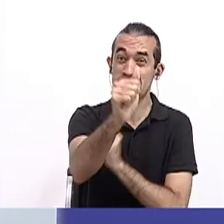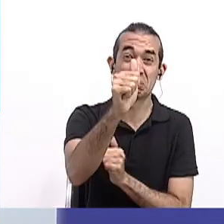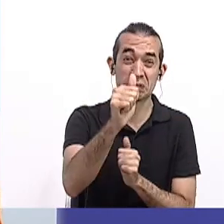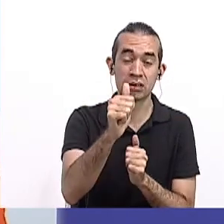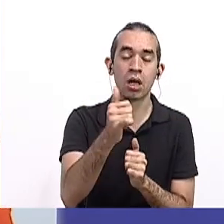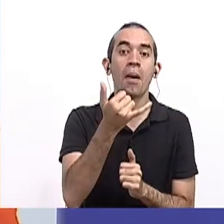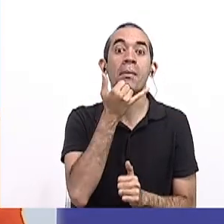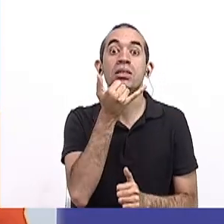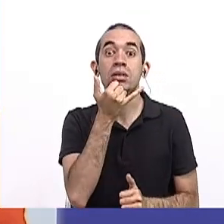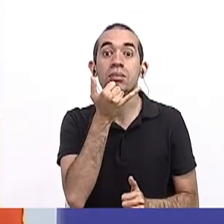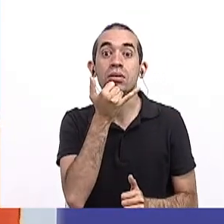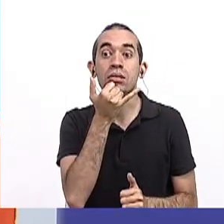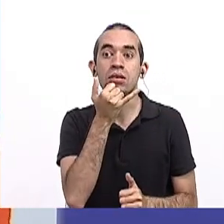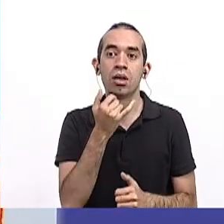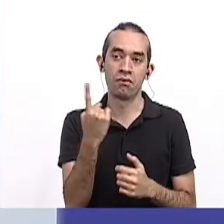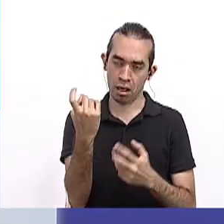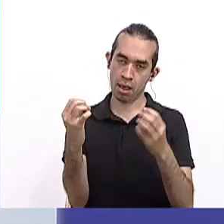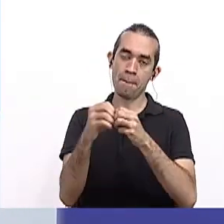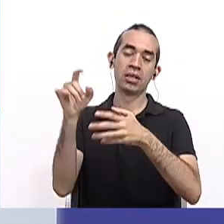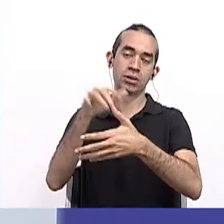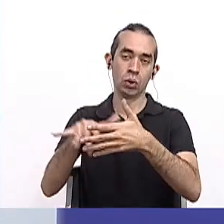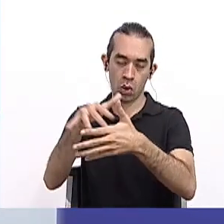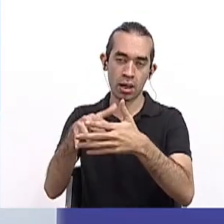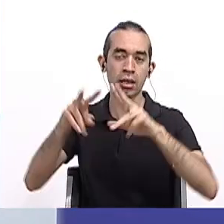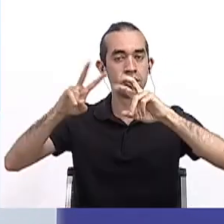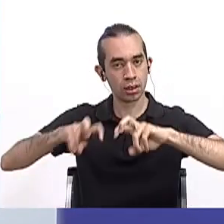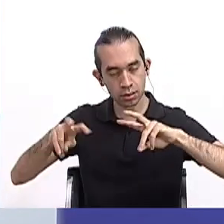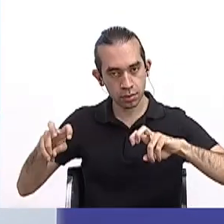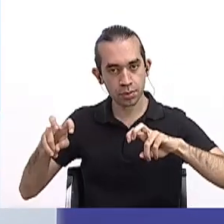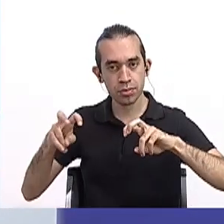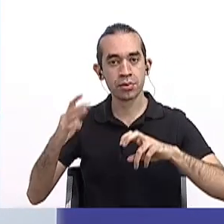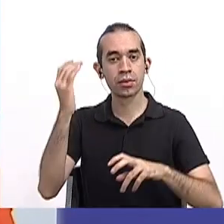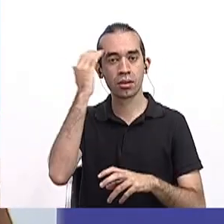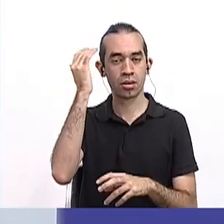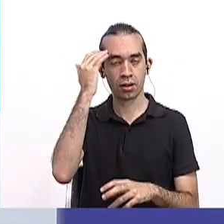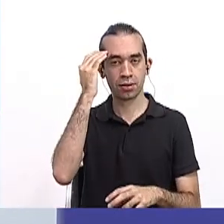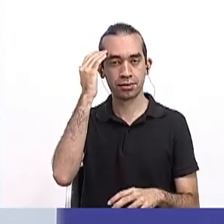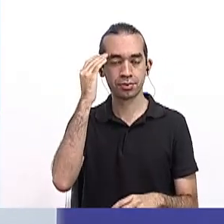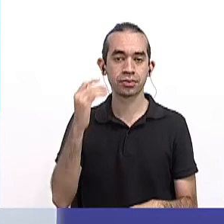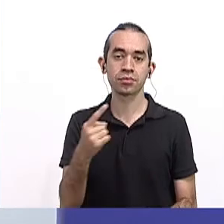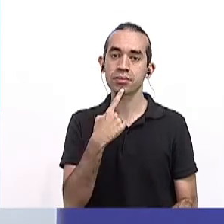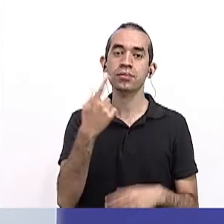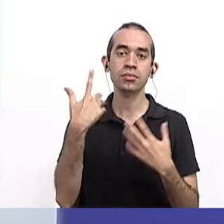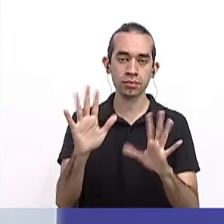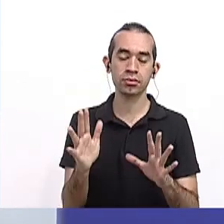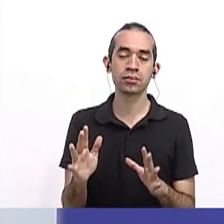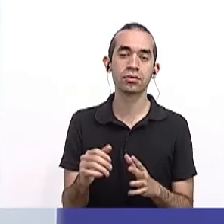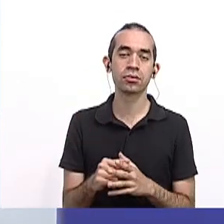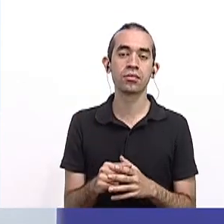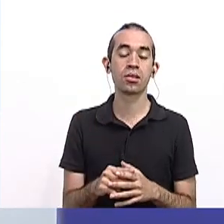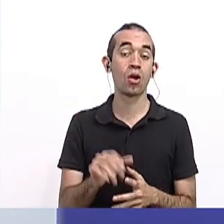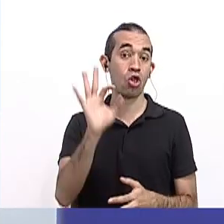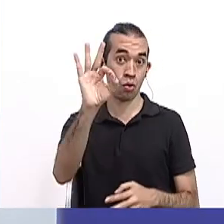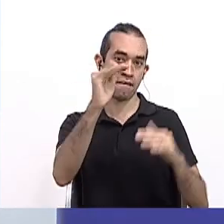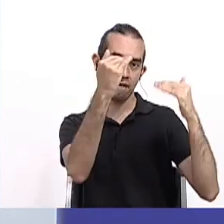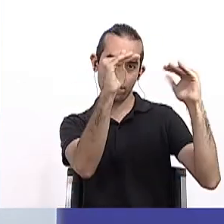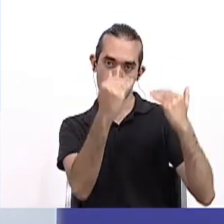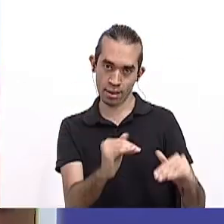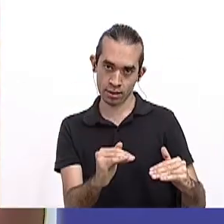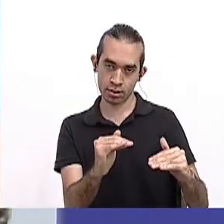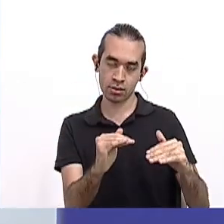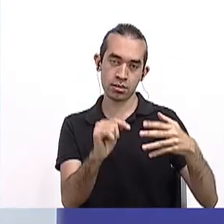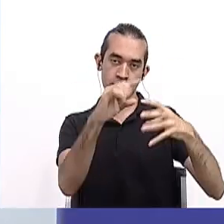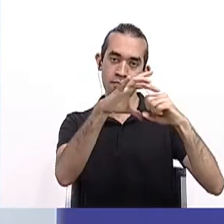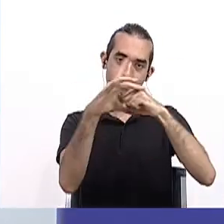tenemos mucho más que estudiar, analizar y hacer conciencia. Como les mencionaba, son 9 fronteras